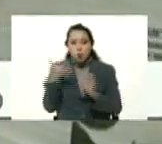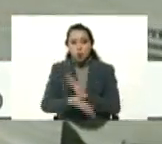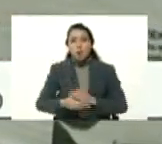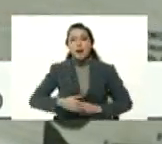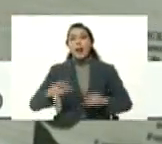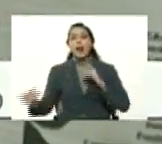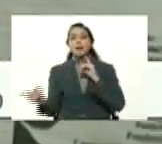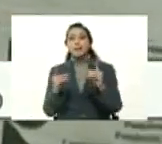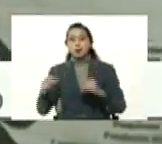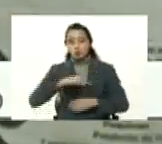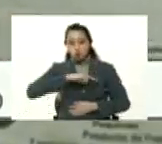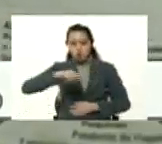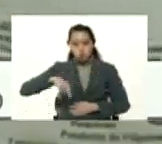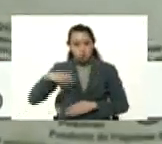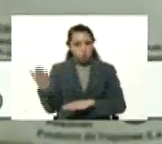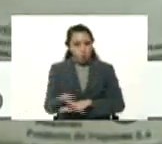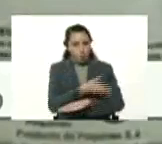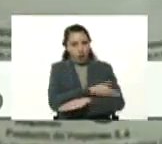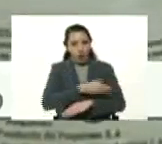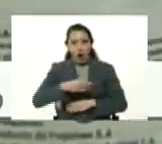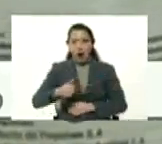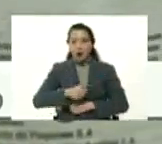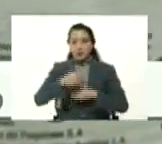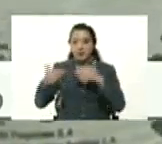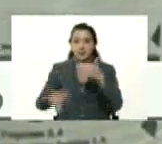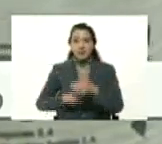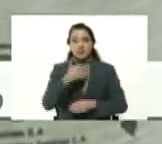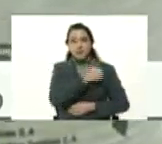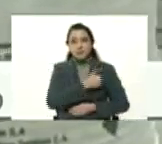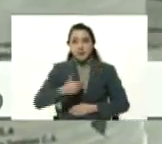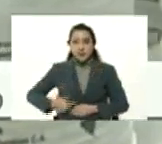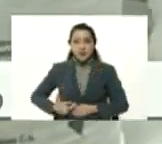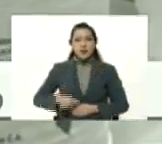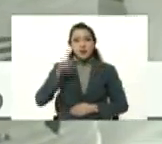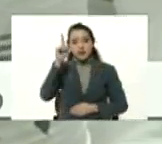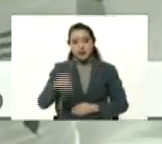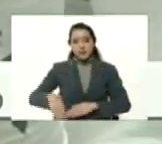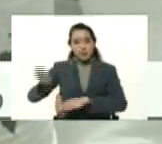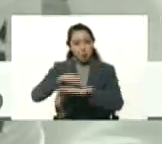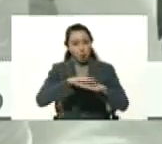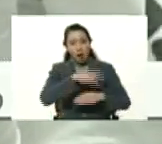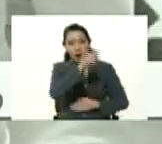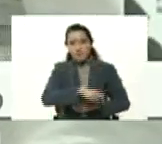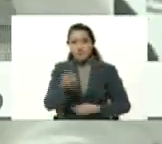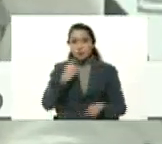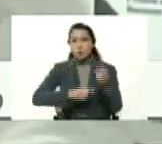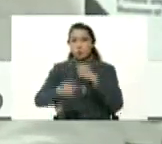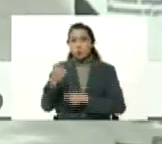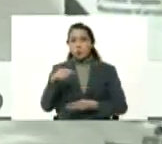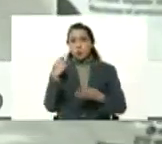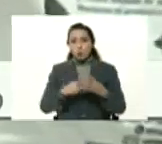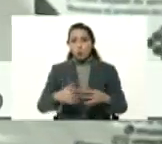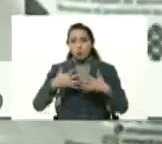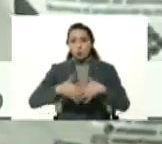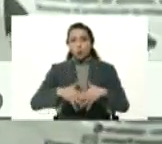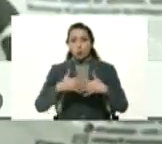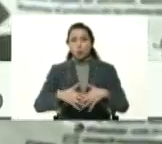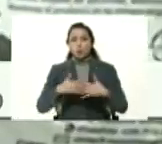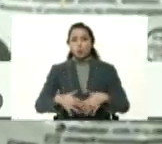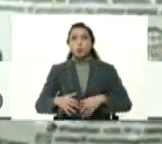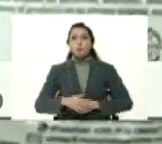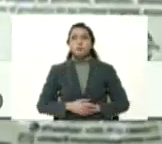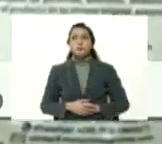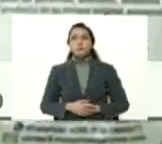mesas que tuvimos en la vicepresidencia. Convocamos a todas las asociaciones, aquí hay grandes, pequeñas y medianas, señor